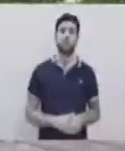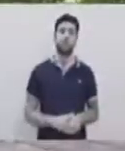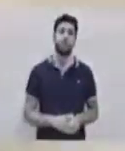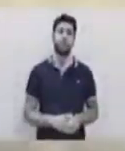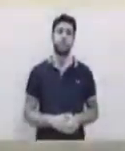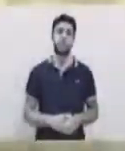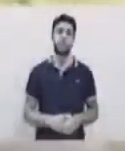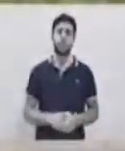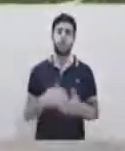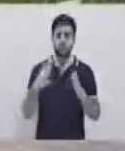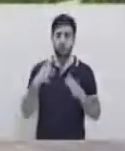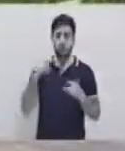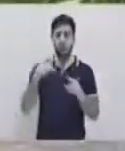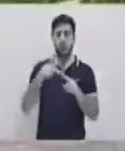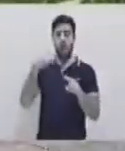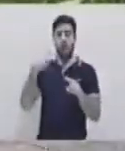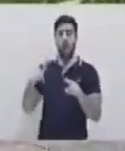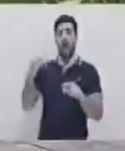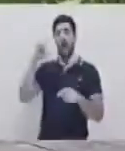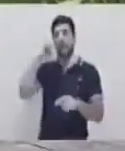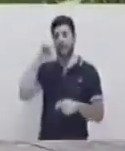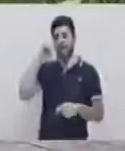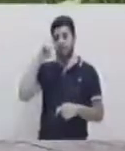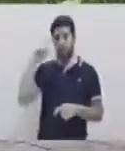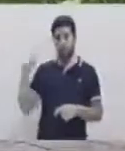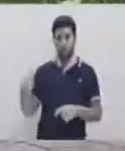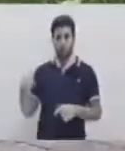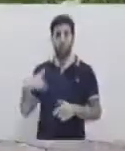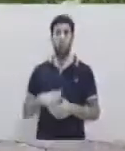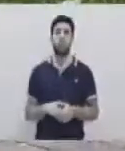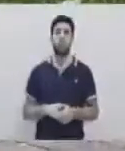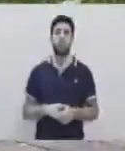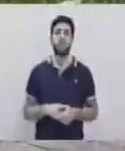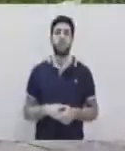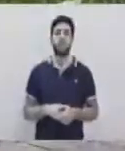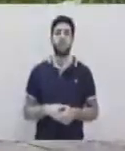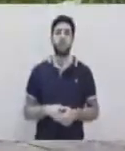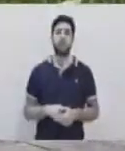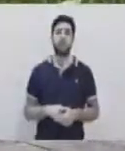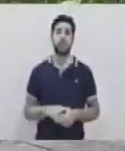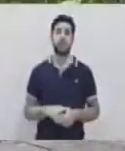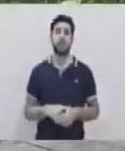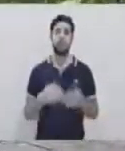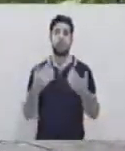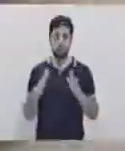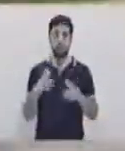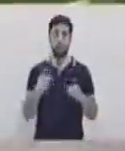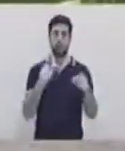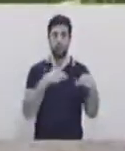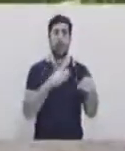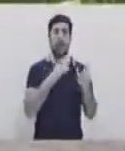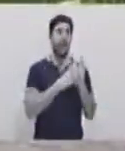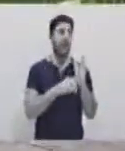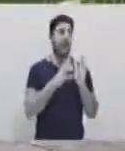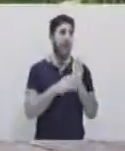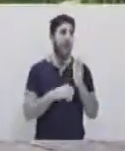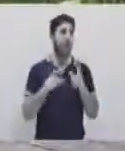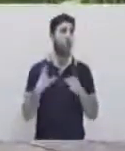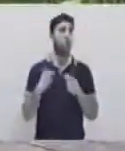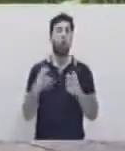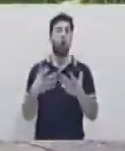dos, tres. Me tiro al amarillo. 1, 2, 3, tiro al